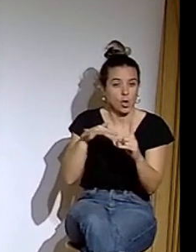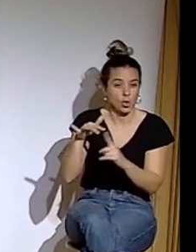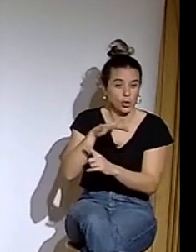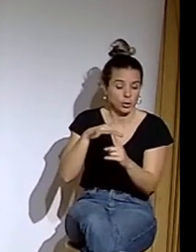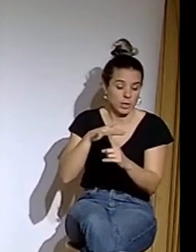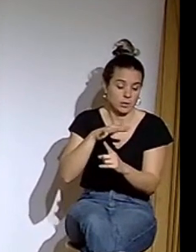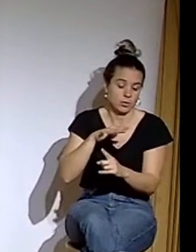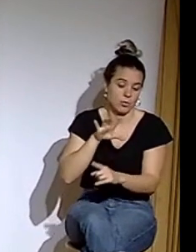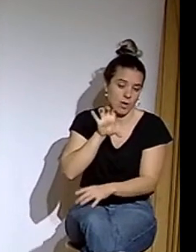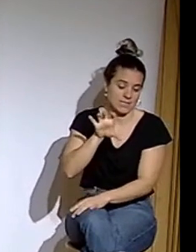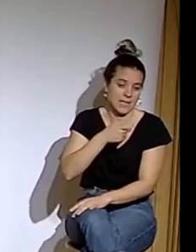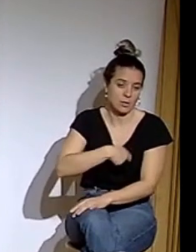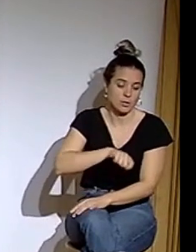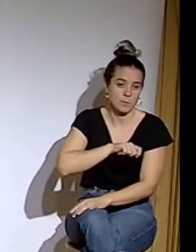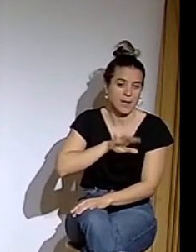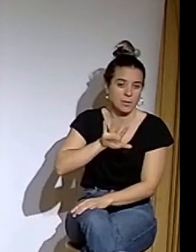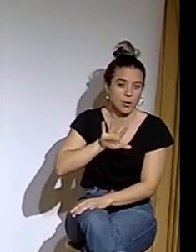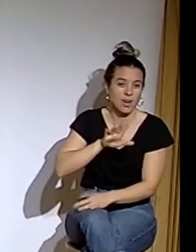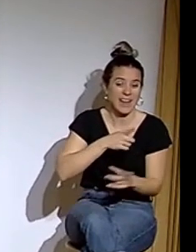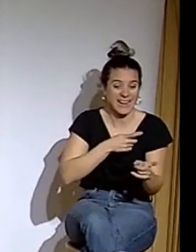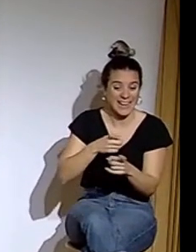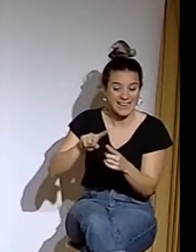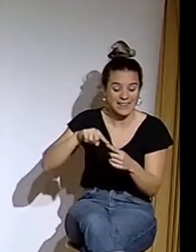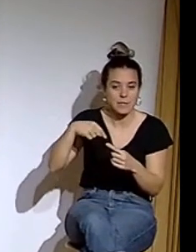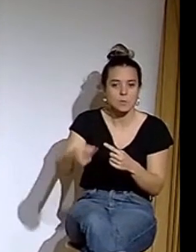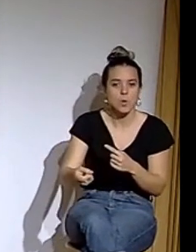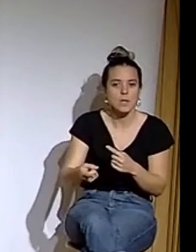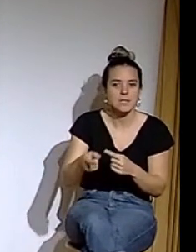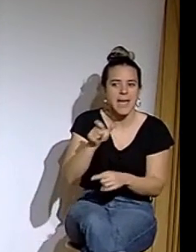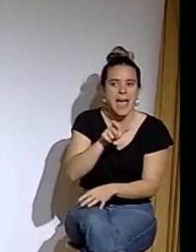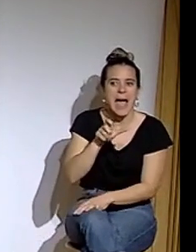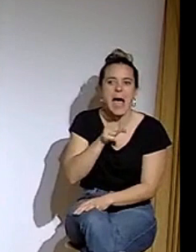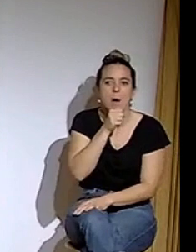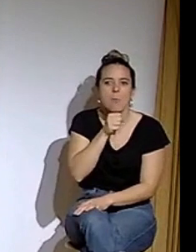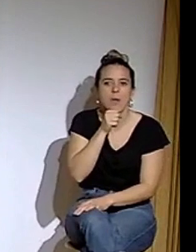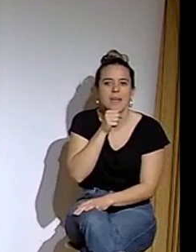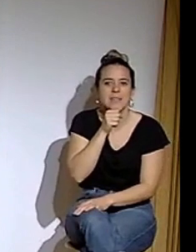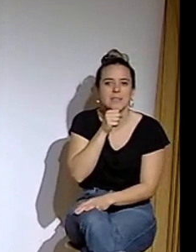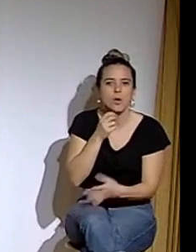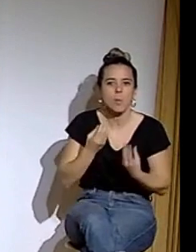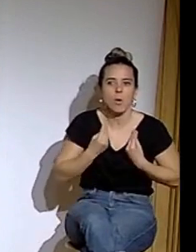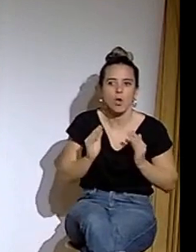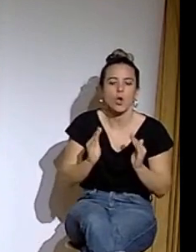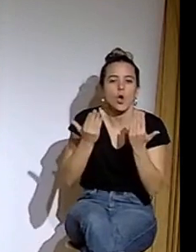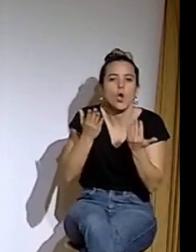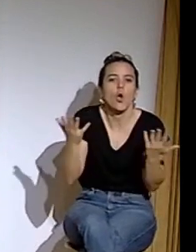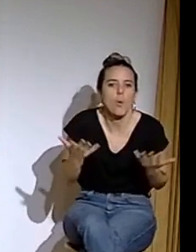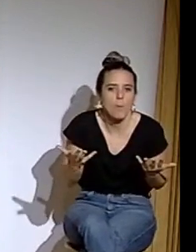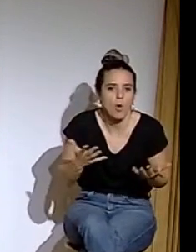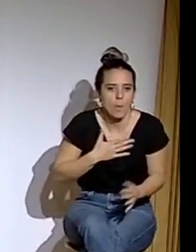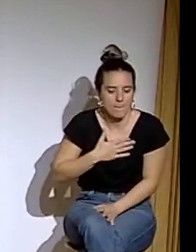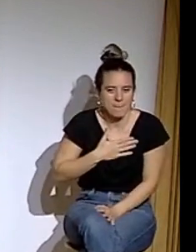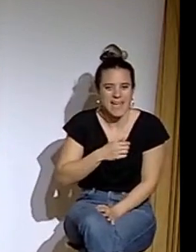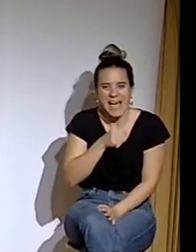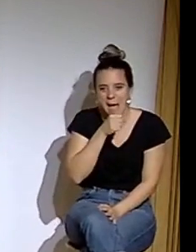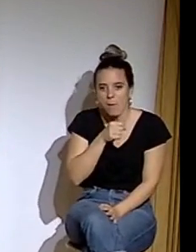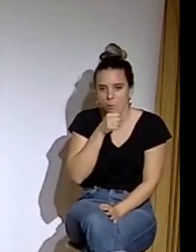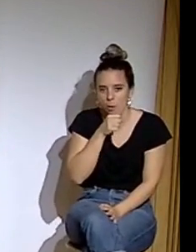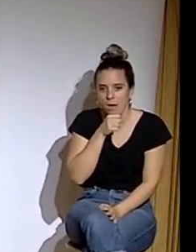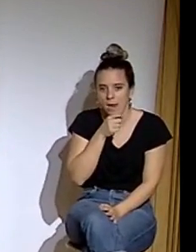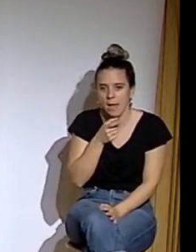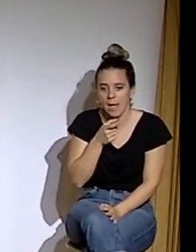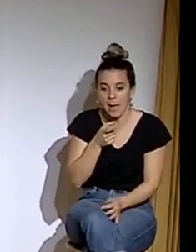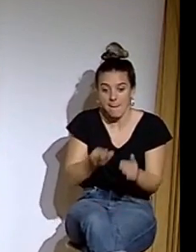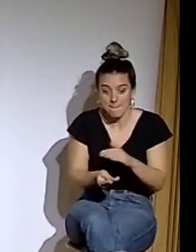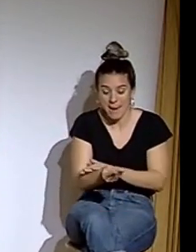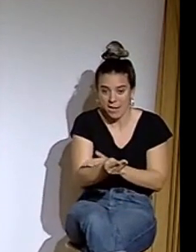del Estado español después de una guerra como sobrevivían las abuelas mi abuela sabía atender a